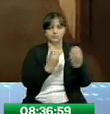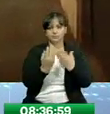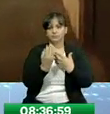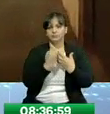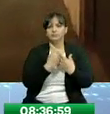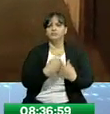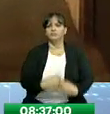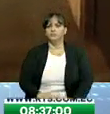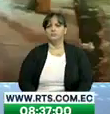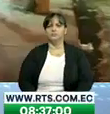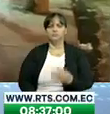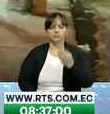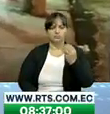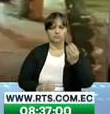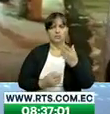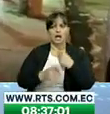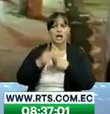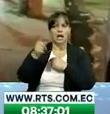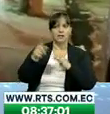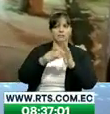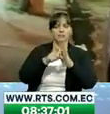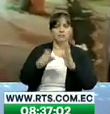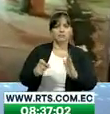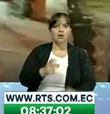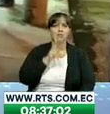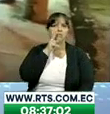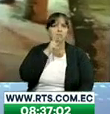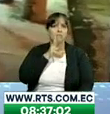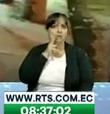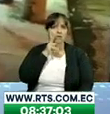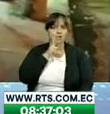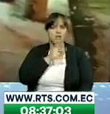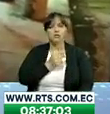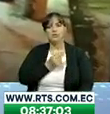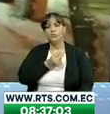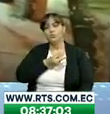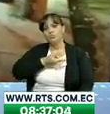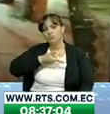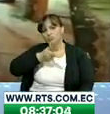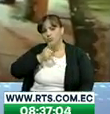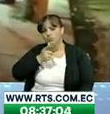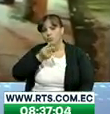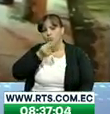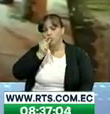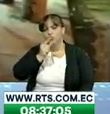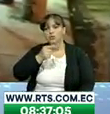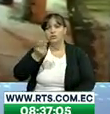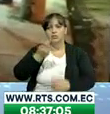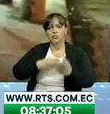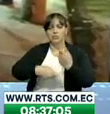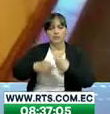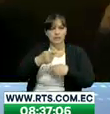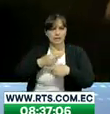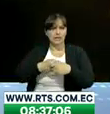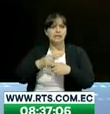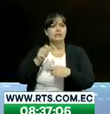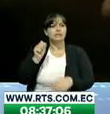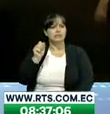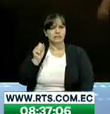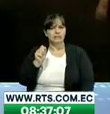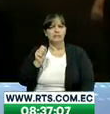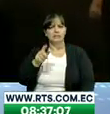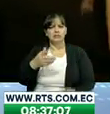permisos de funcionamiento se va a verificar eso pero el permiso le da es para el expendio de bebidas para llevar como licorera